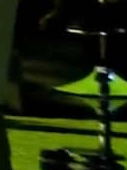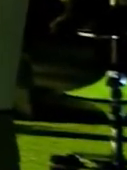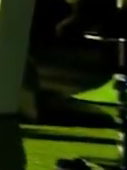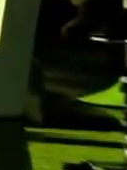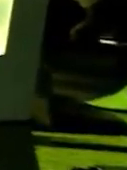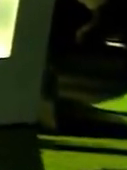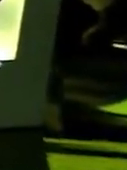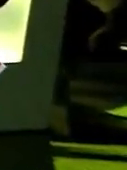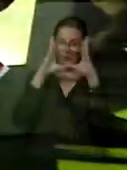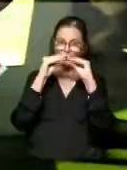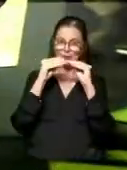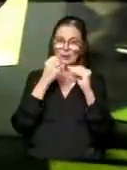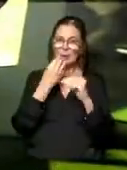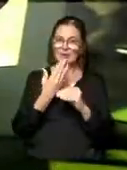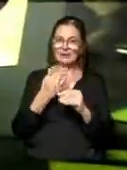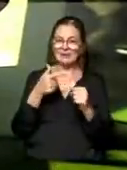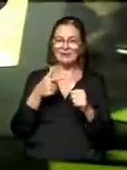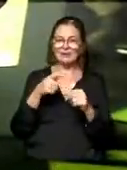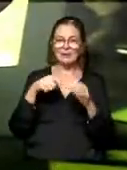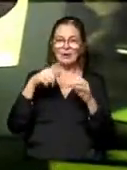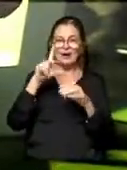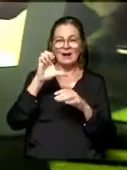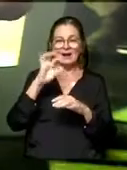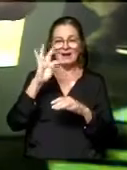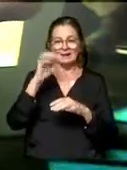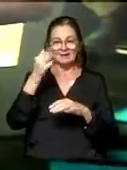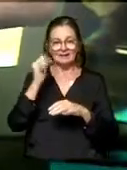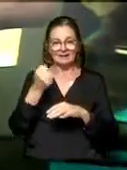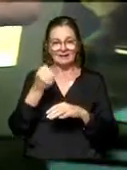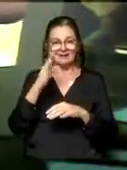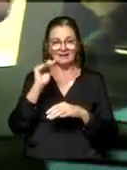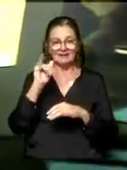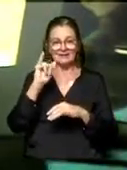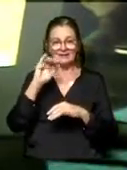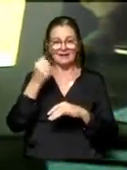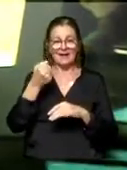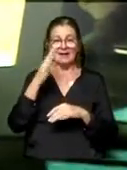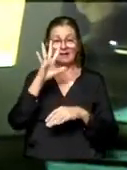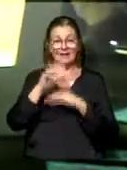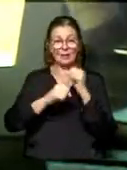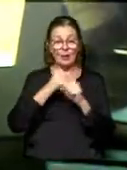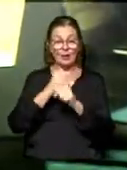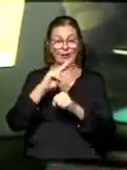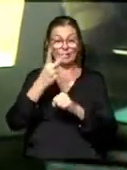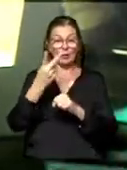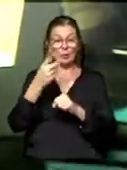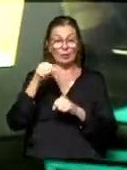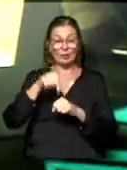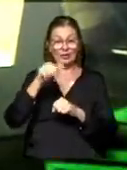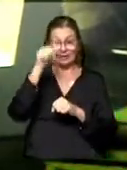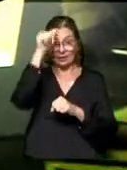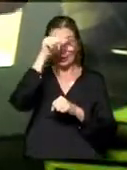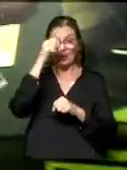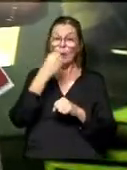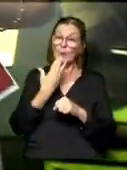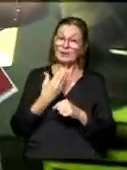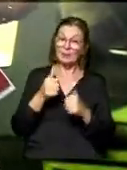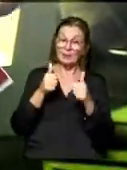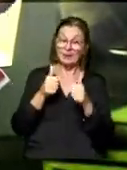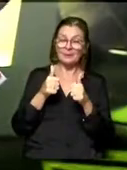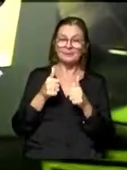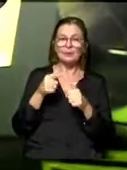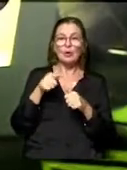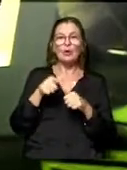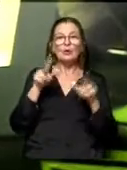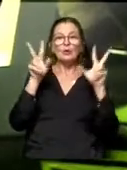Muy, pero muy buenas noches. Esto es La Letra Chica, quinta temporada, segundo programa. Jorge Temponi, ¿cómo andás? Maite Sarasola, muy bien. ¿Y vos? Muy bien. Bueno, hoy con un